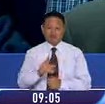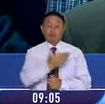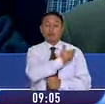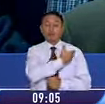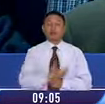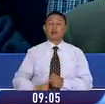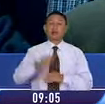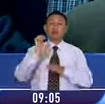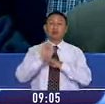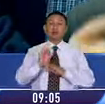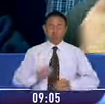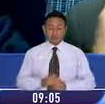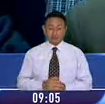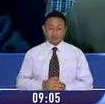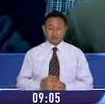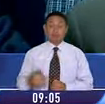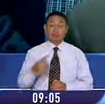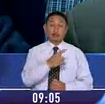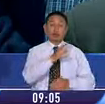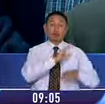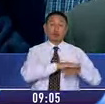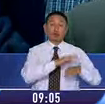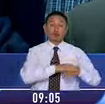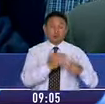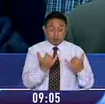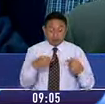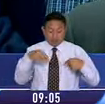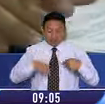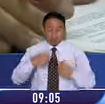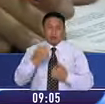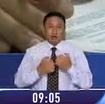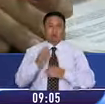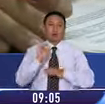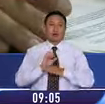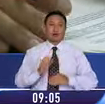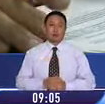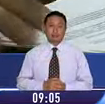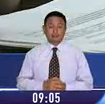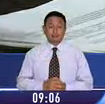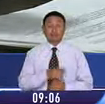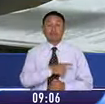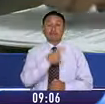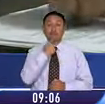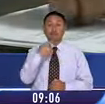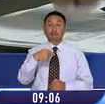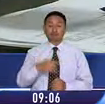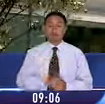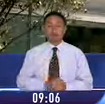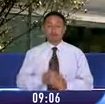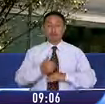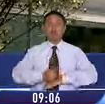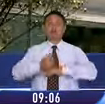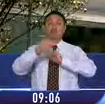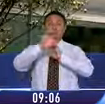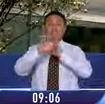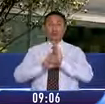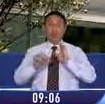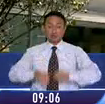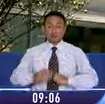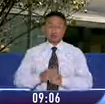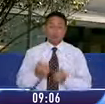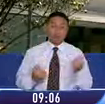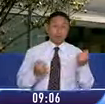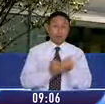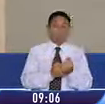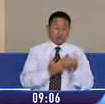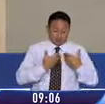de la República, que es el culpable de la crisis de este país. Saquicela señaló que si la Corte Constitucional falla a favor